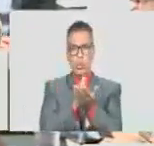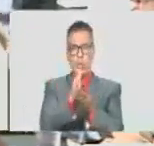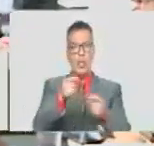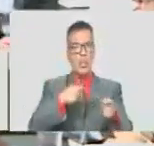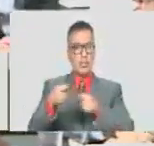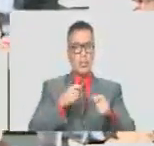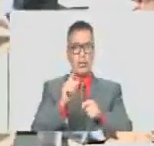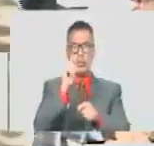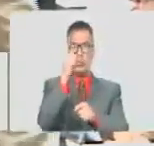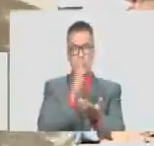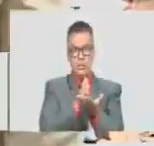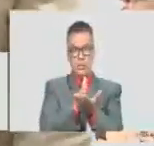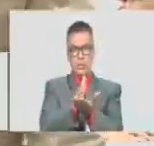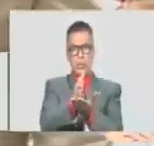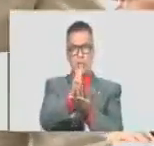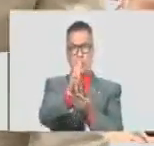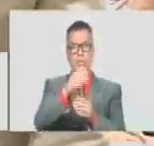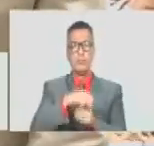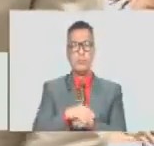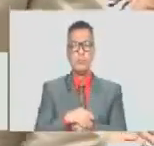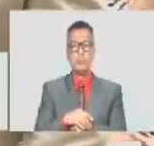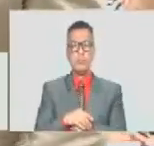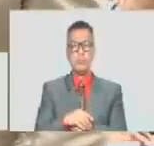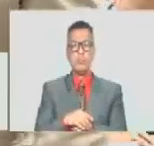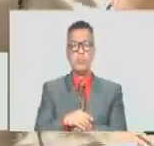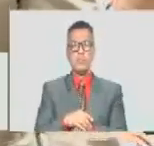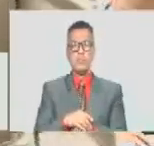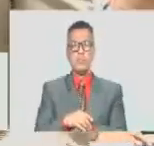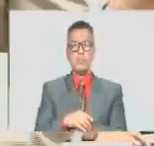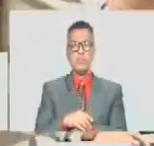acción en una sola línea. Él